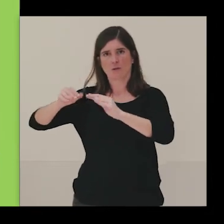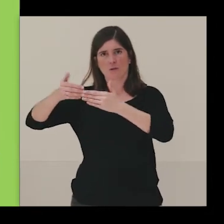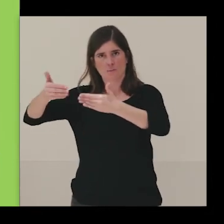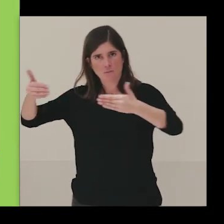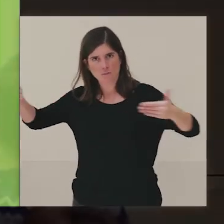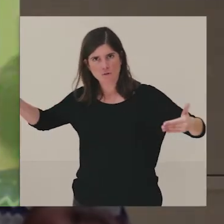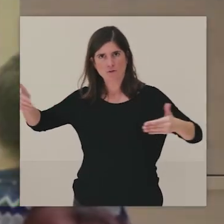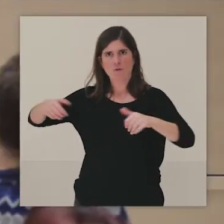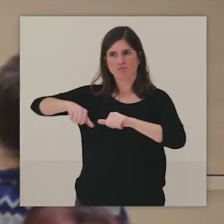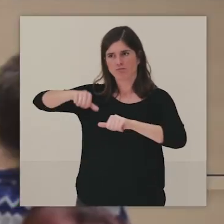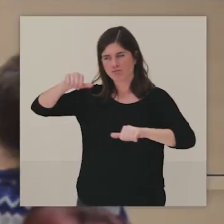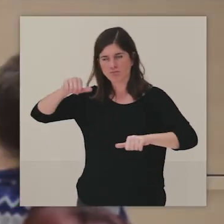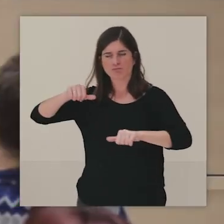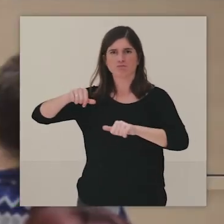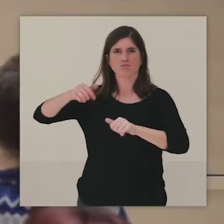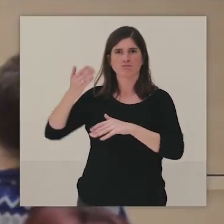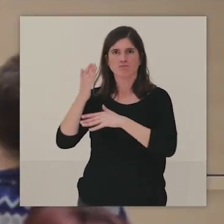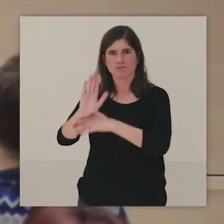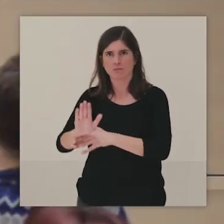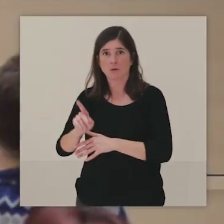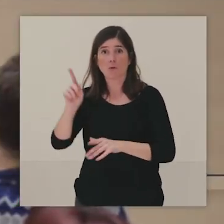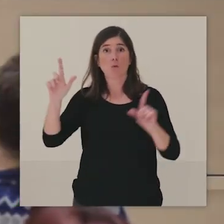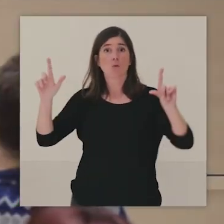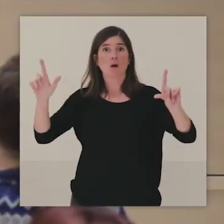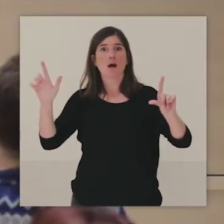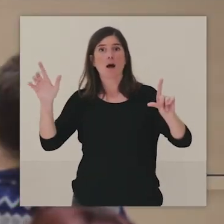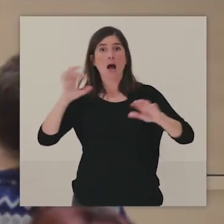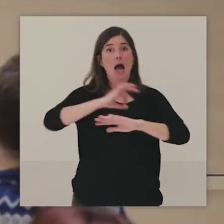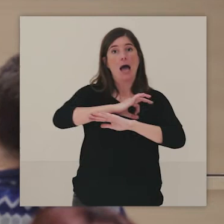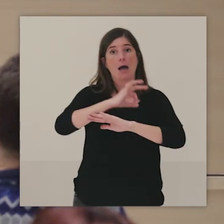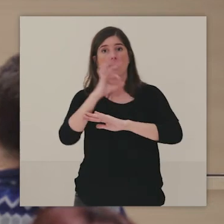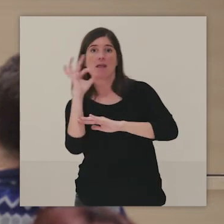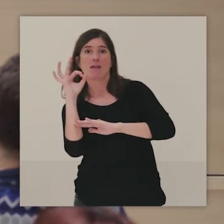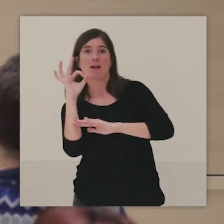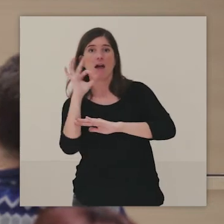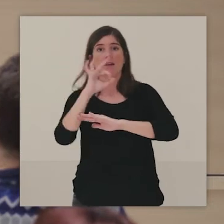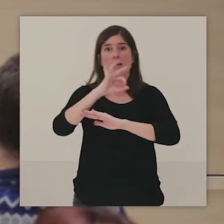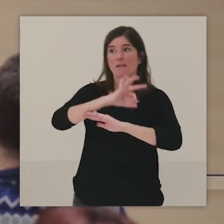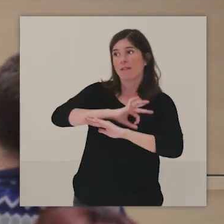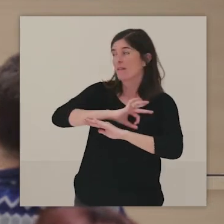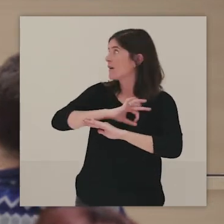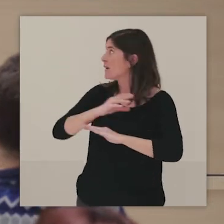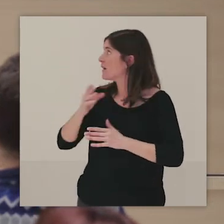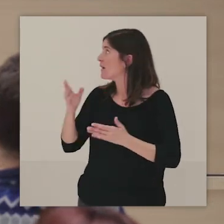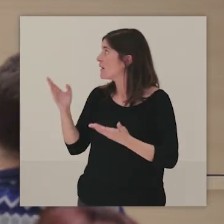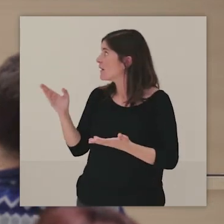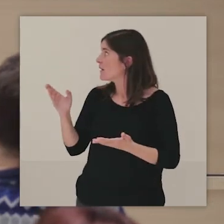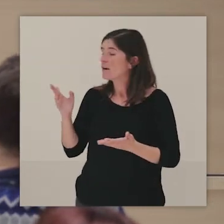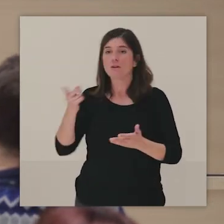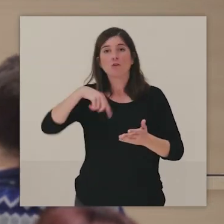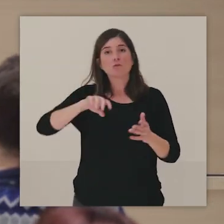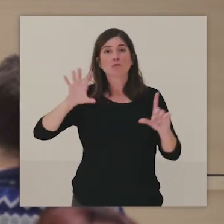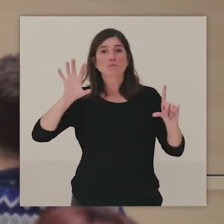varias exposiciones, y entonces uno de esos cuadros dice amanecer y atardecer. Identifiquen los